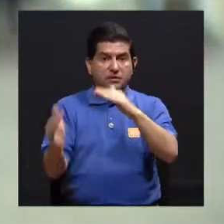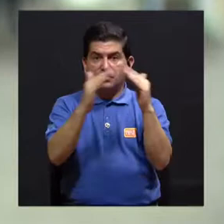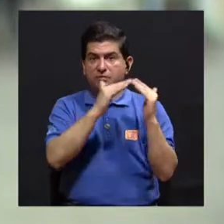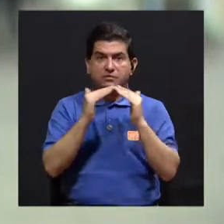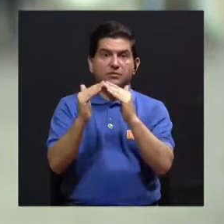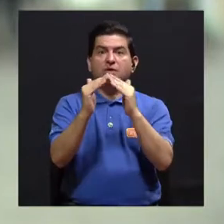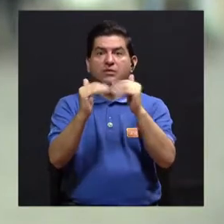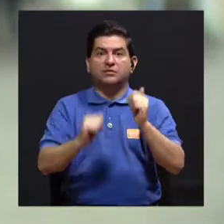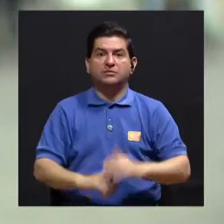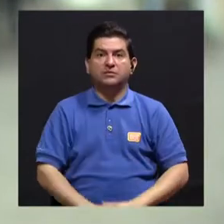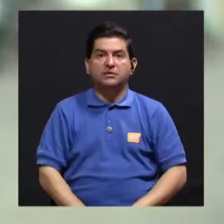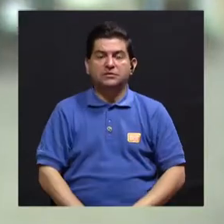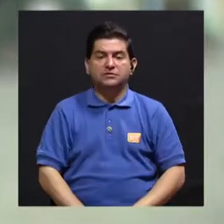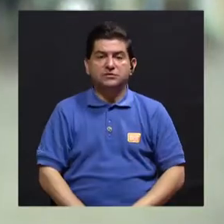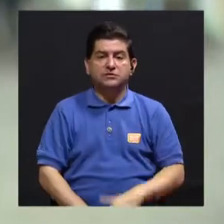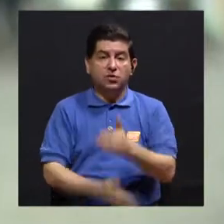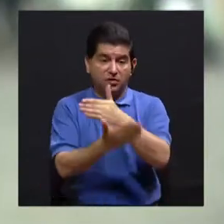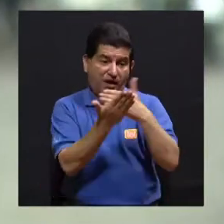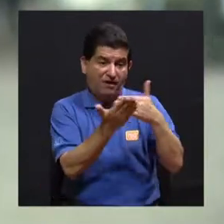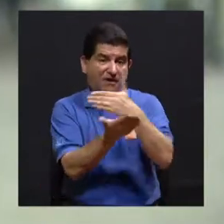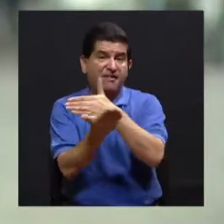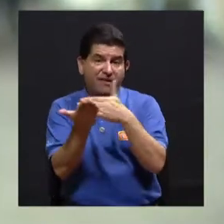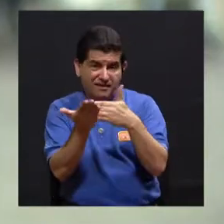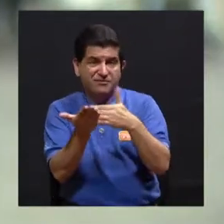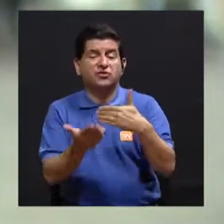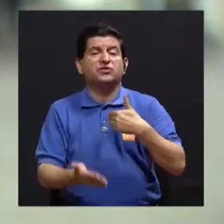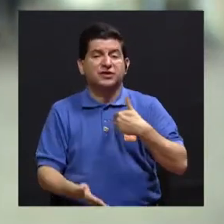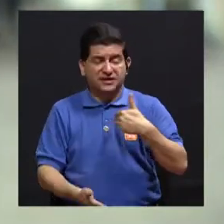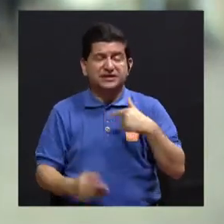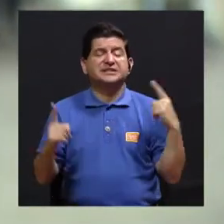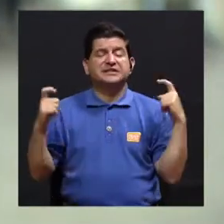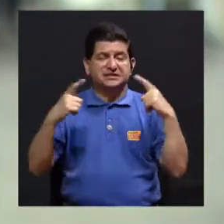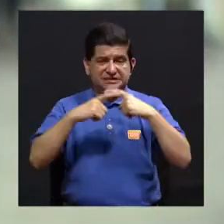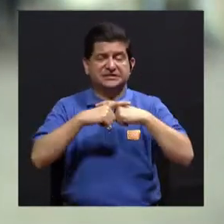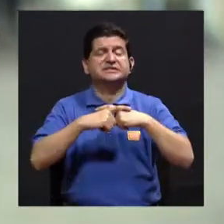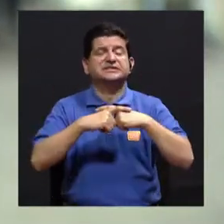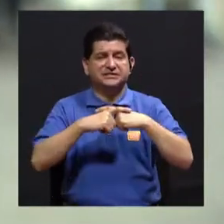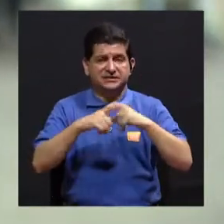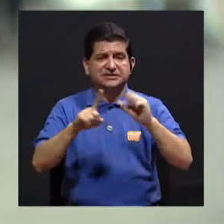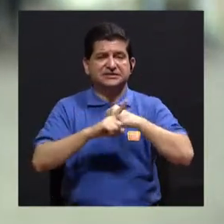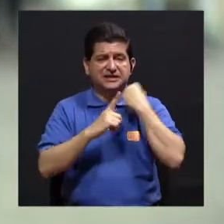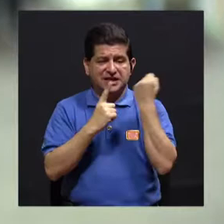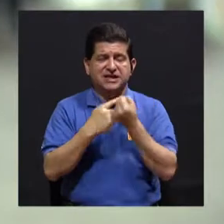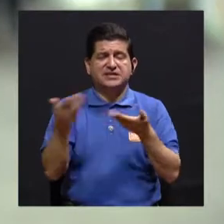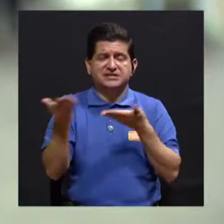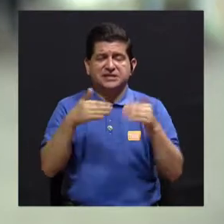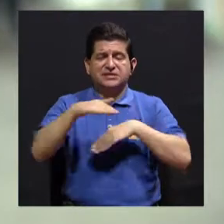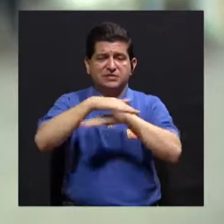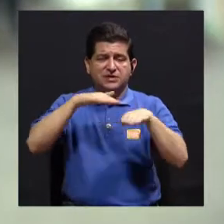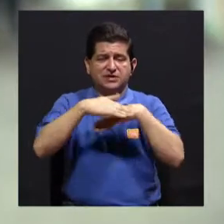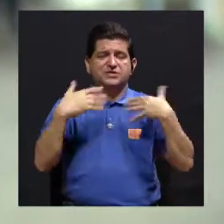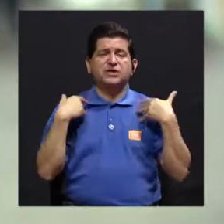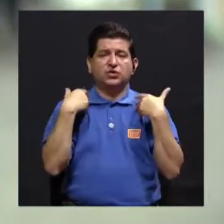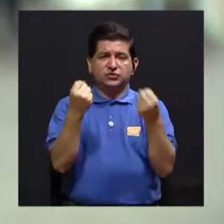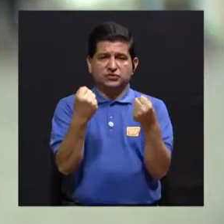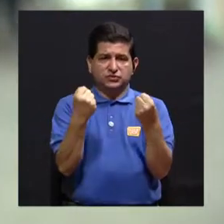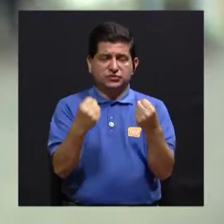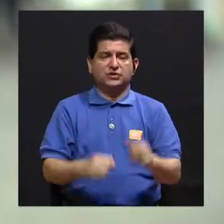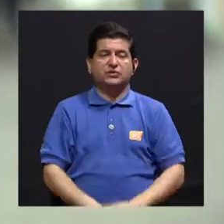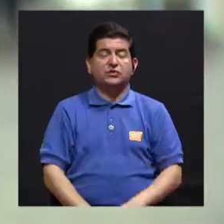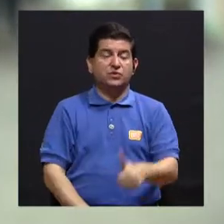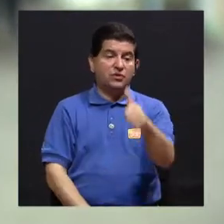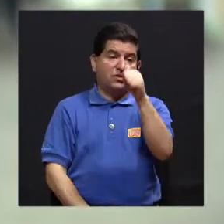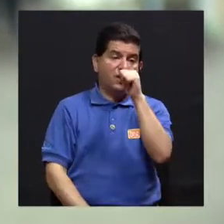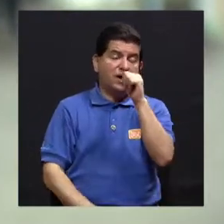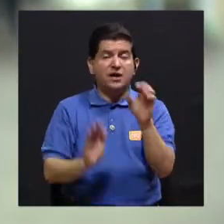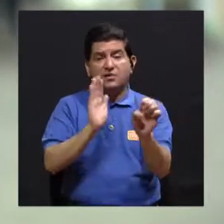también vamos a poblaciones fronterizas que también tienen pues sus complicaciones en cuanto a servicios básicos de salud y